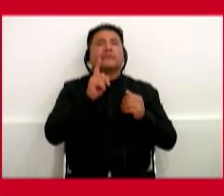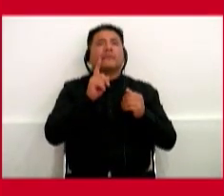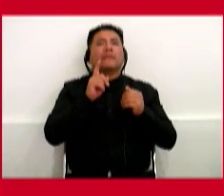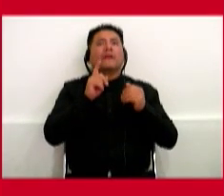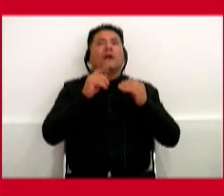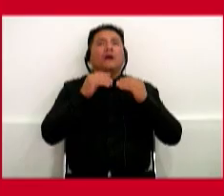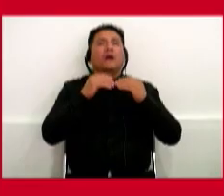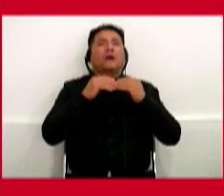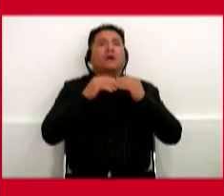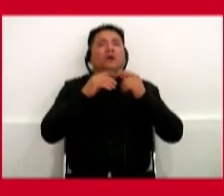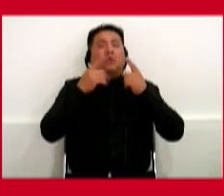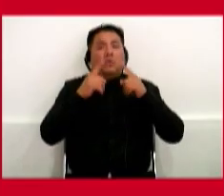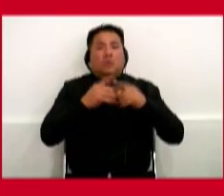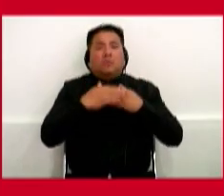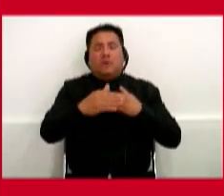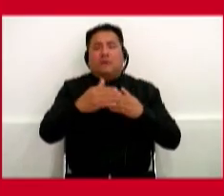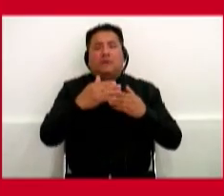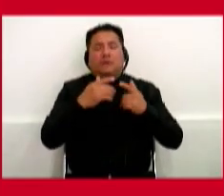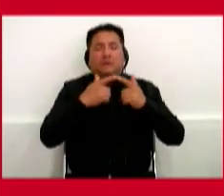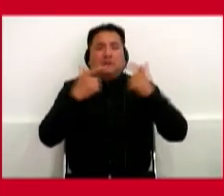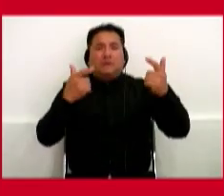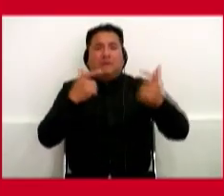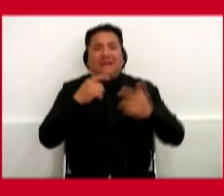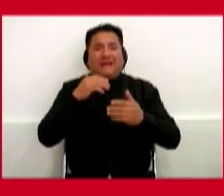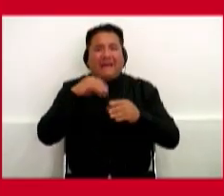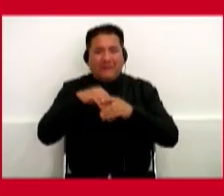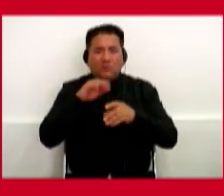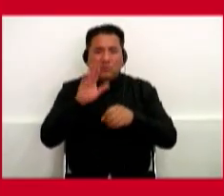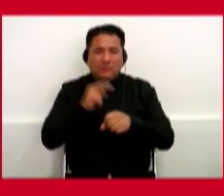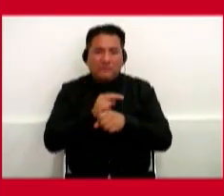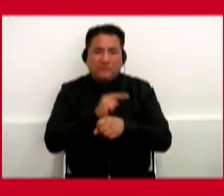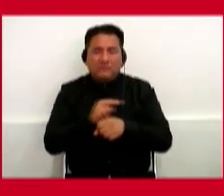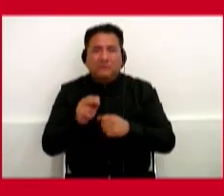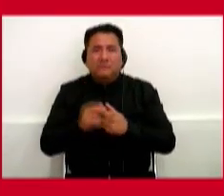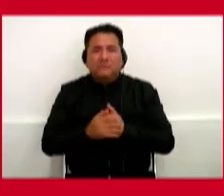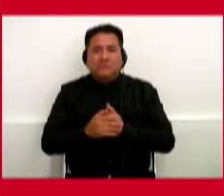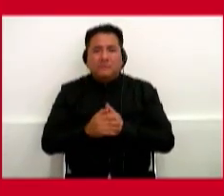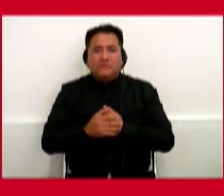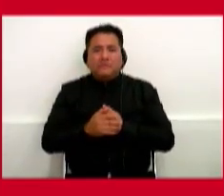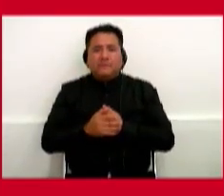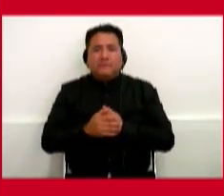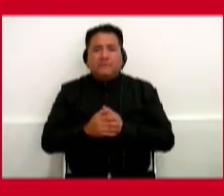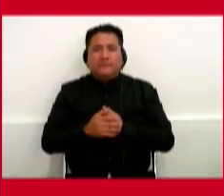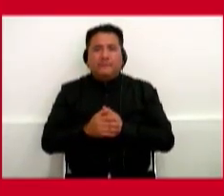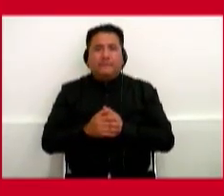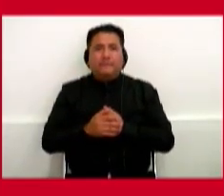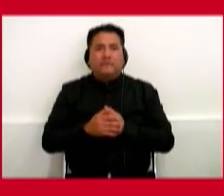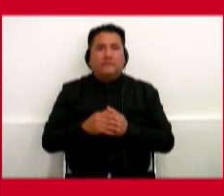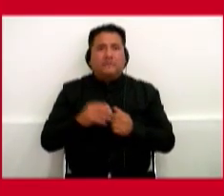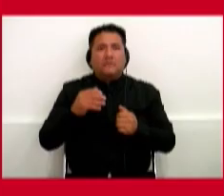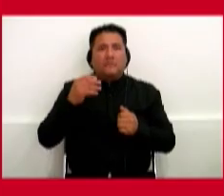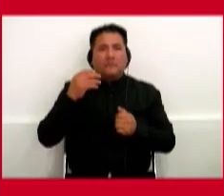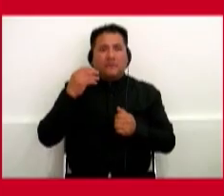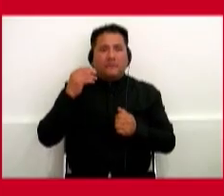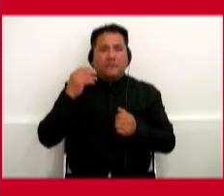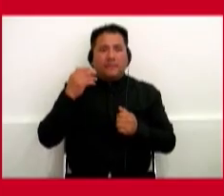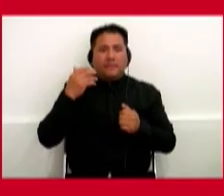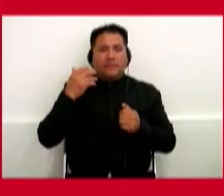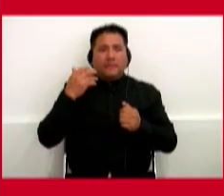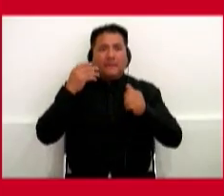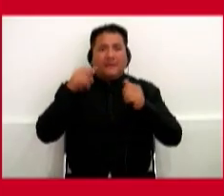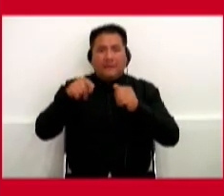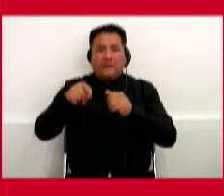Y acá viene un concepto también relevante, que dependiendo del método, en este caso, por ejemplo, un sublet stopping con relleno, esos stops que estaban en rojo